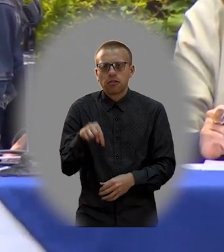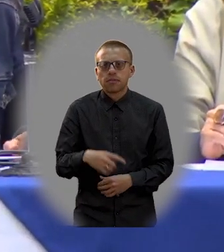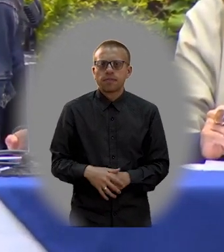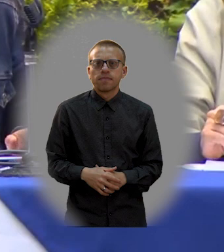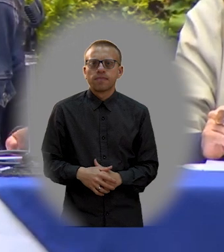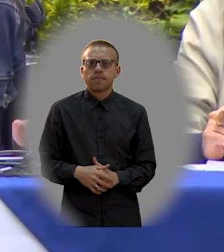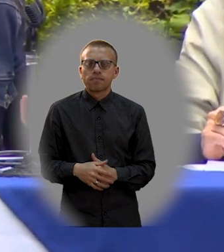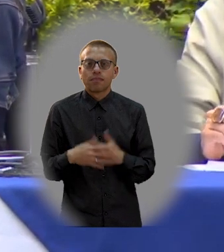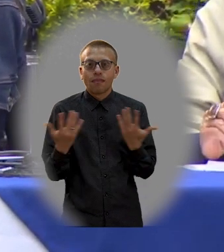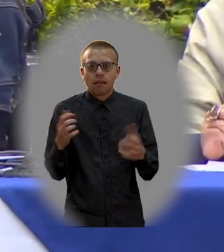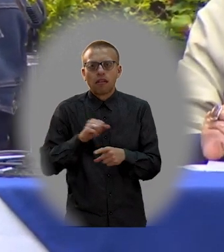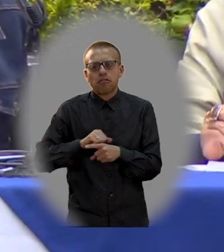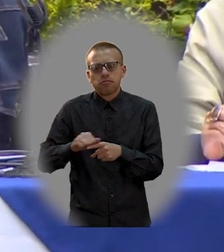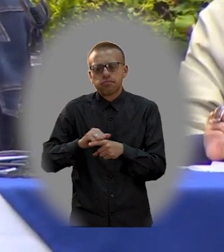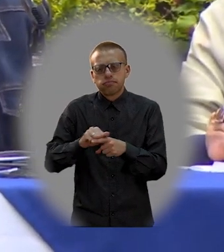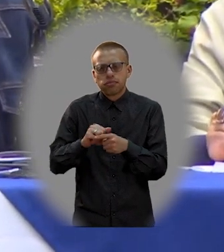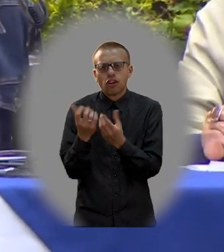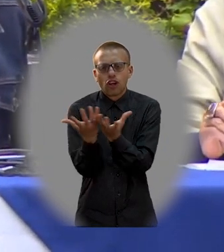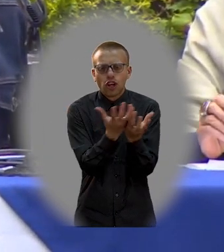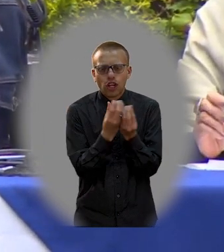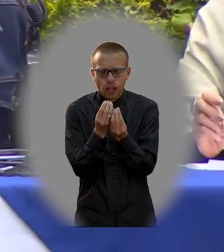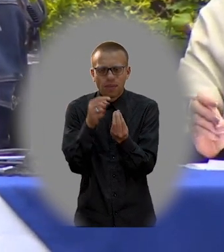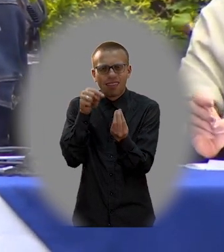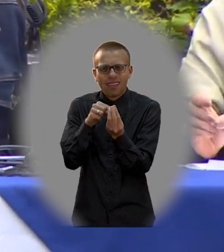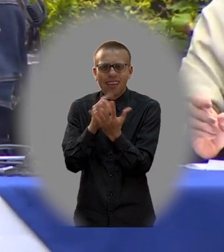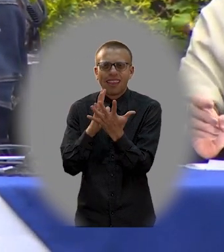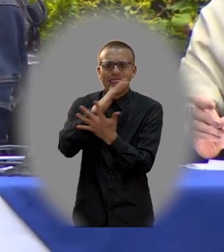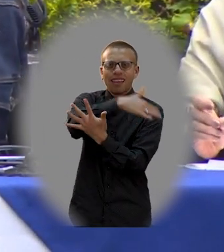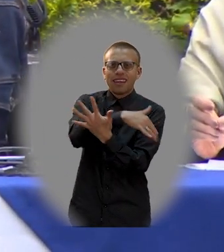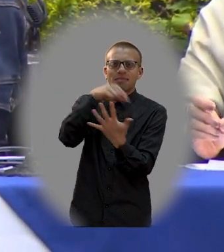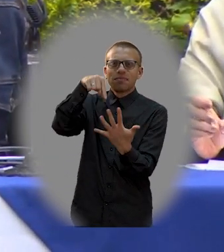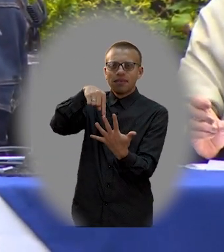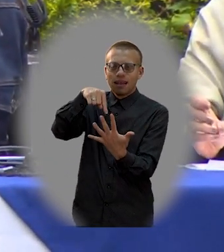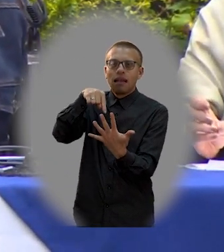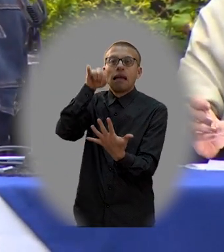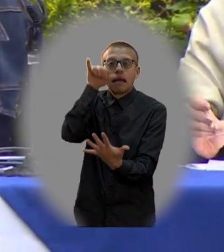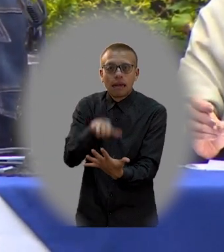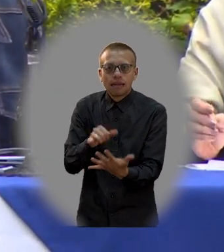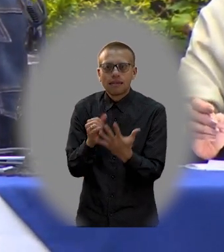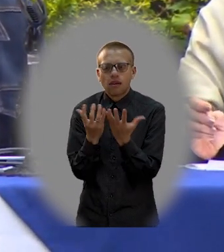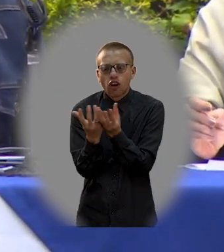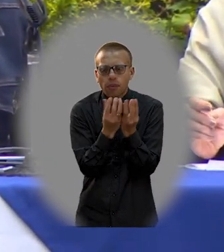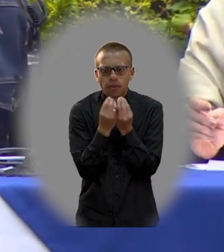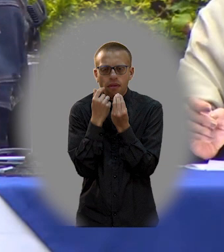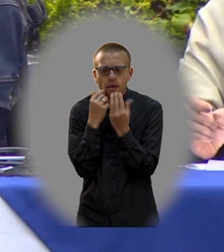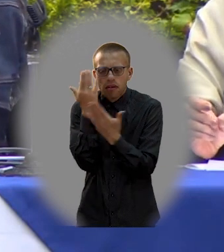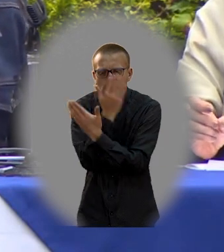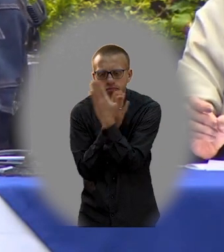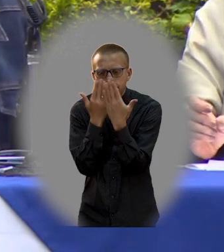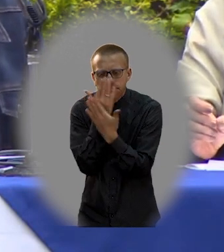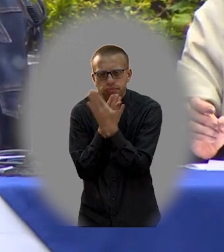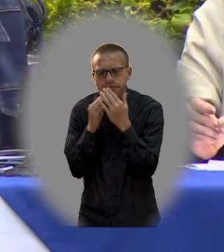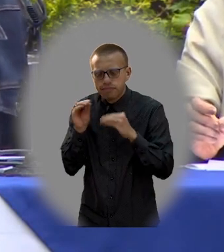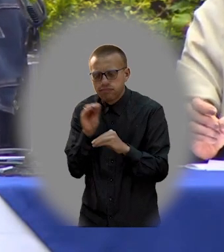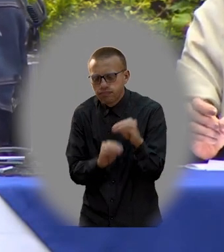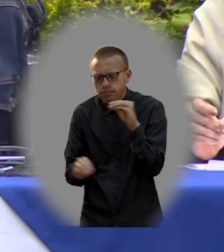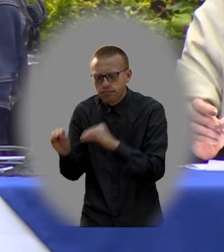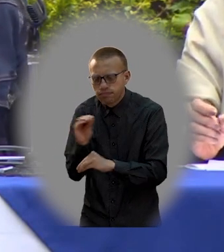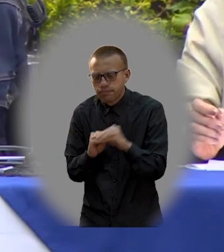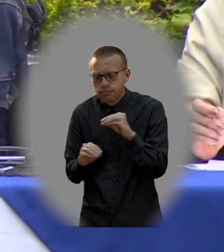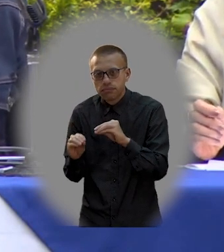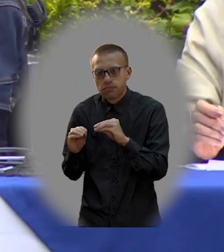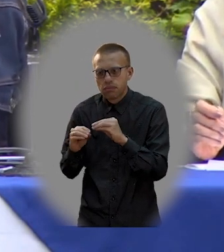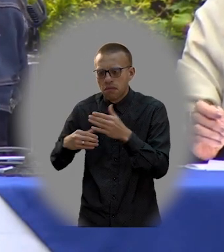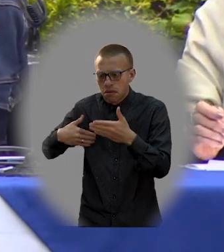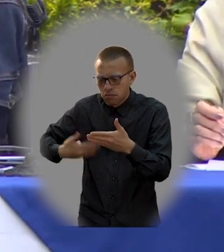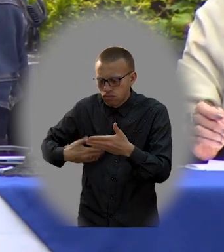está liderando desde el Comité de Transversalización, a quienes también quiero hacer un reconocimiento por todo el trabajo que se ha desarrollado en los